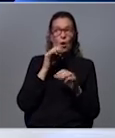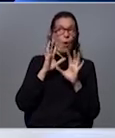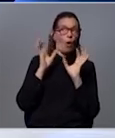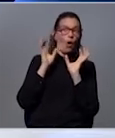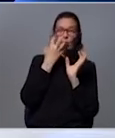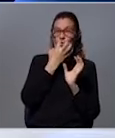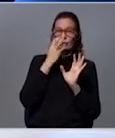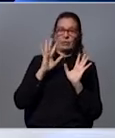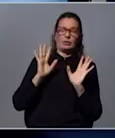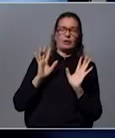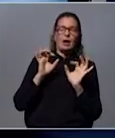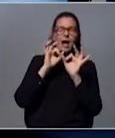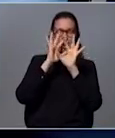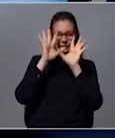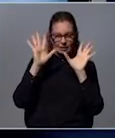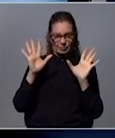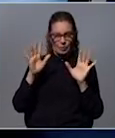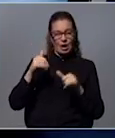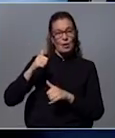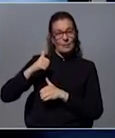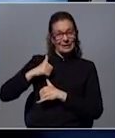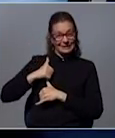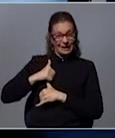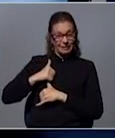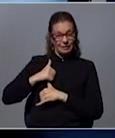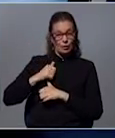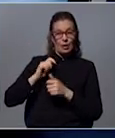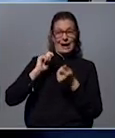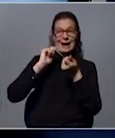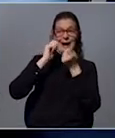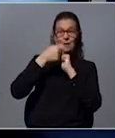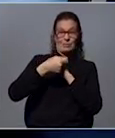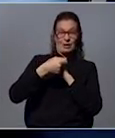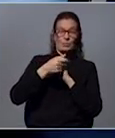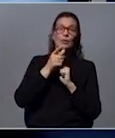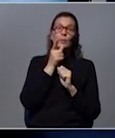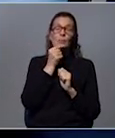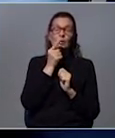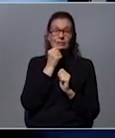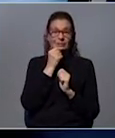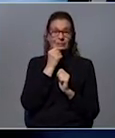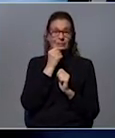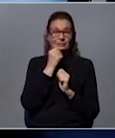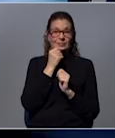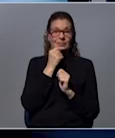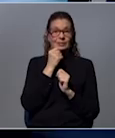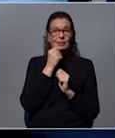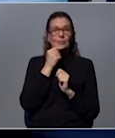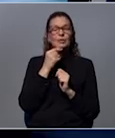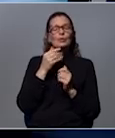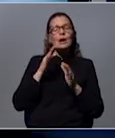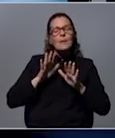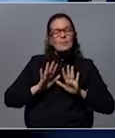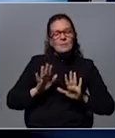aclaramos nosotros a los militares los transformamos en policía porque lo dice a la disposición transitoria dándole una